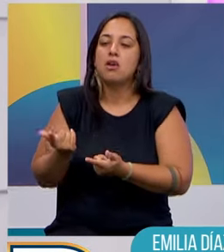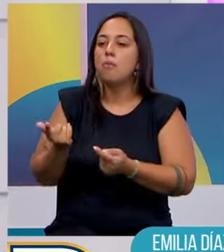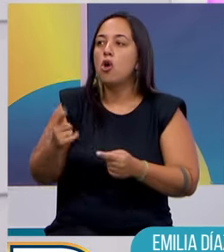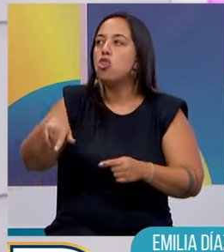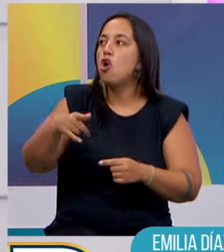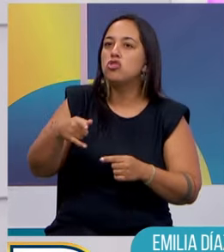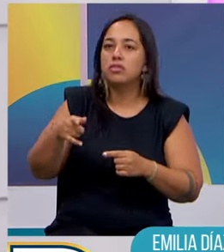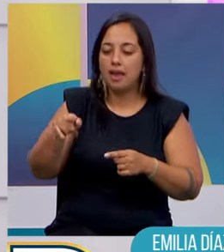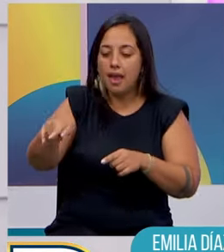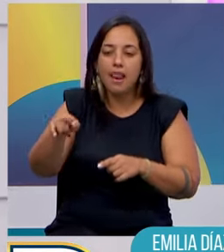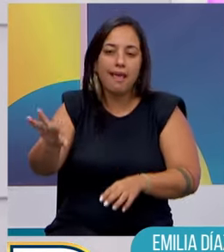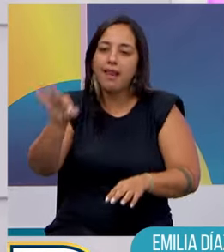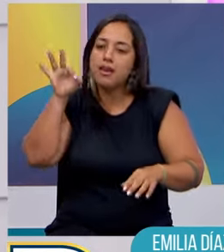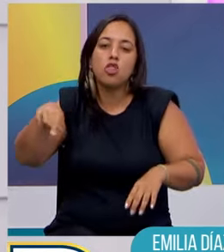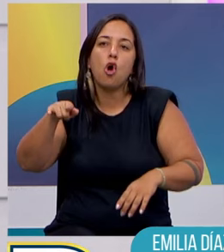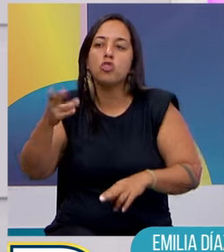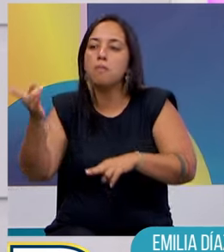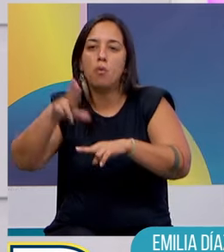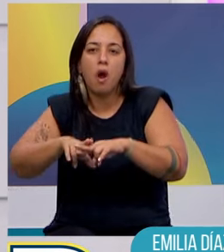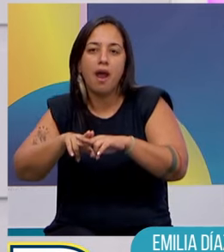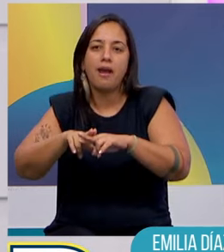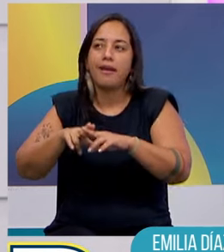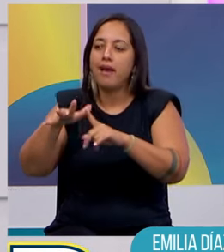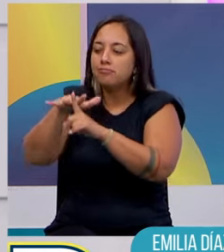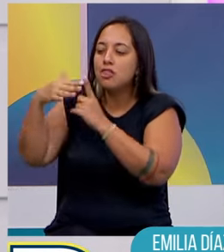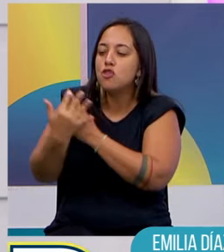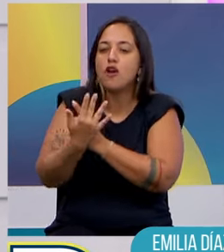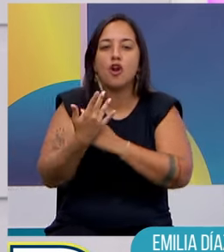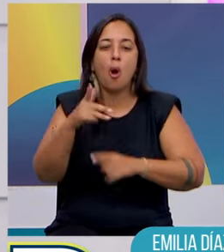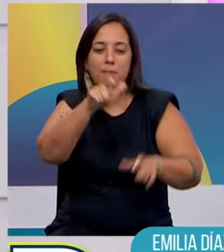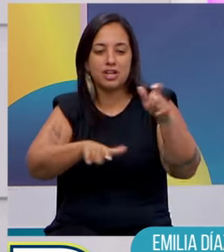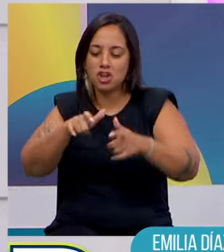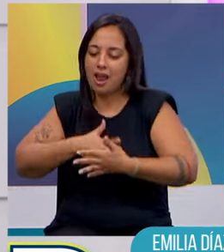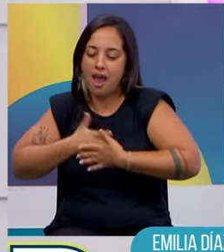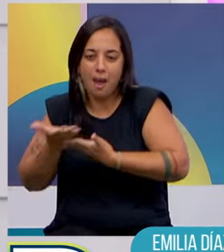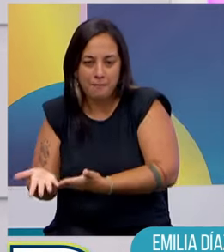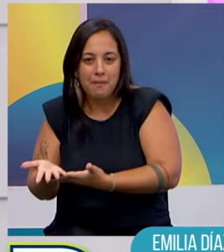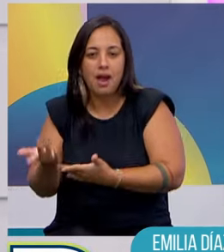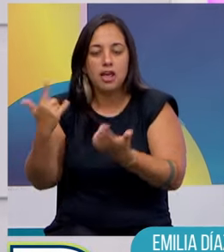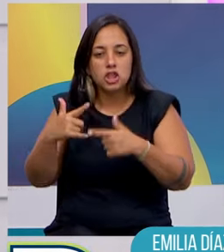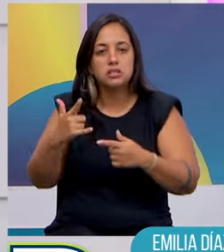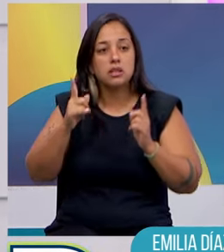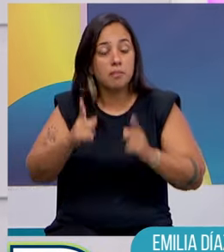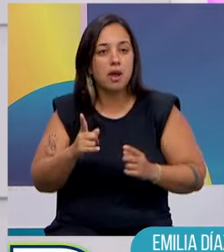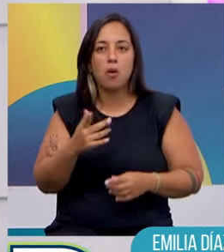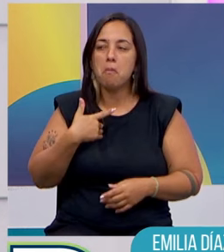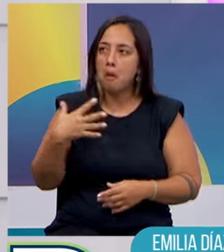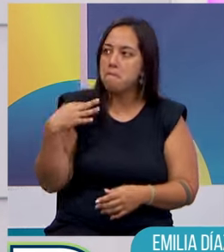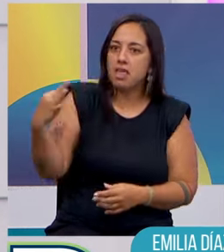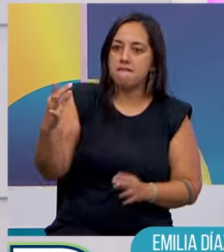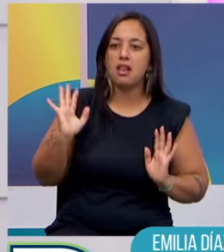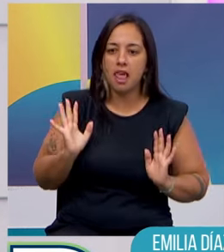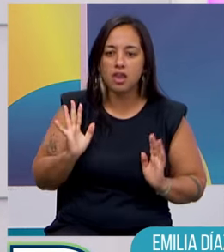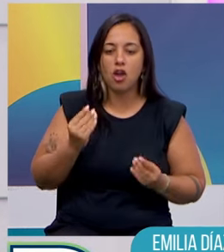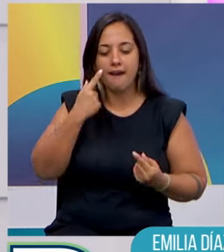morir, rodeado de la gente que quiere, es un privilegio también decidir cómo nacer y decidir cómo morir. De